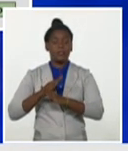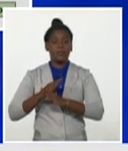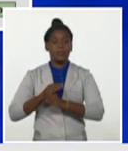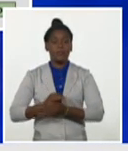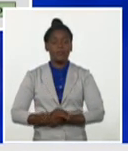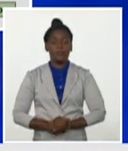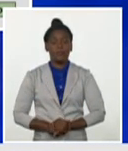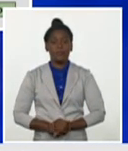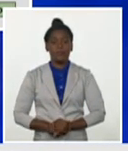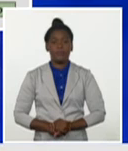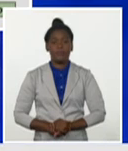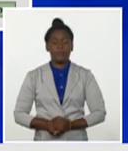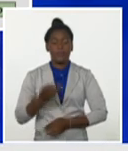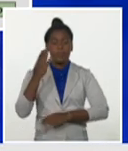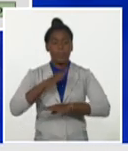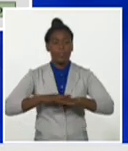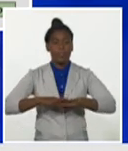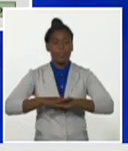con